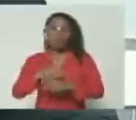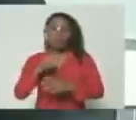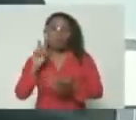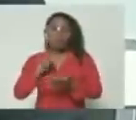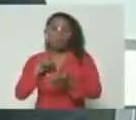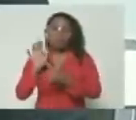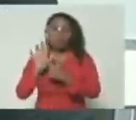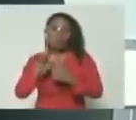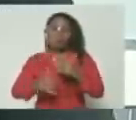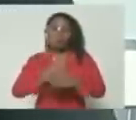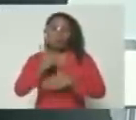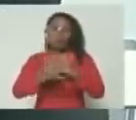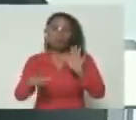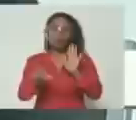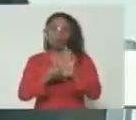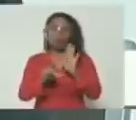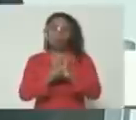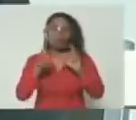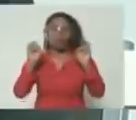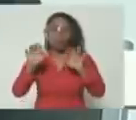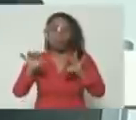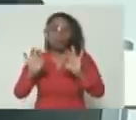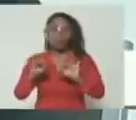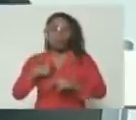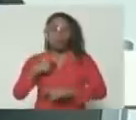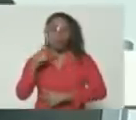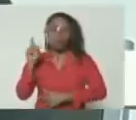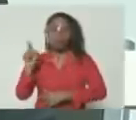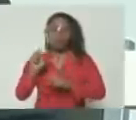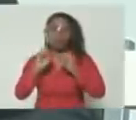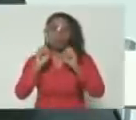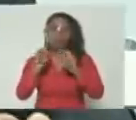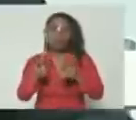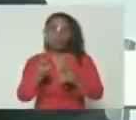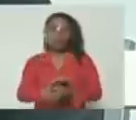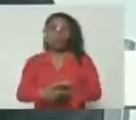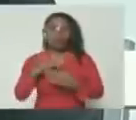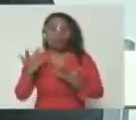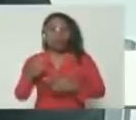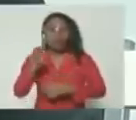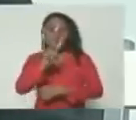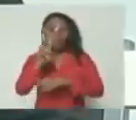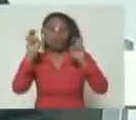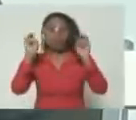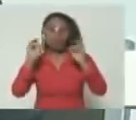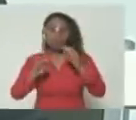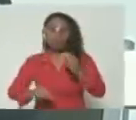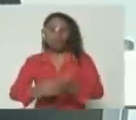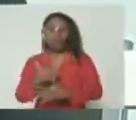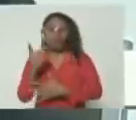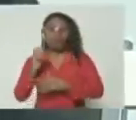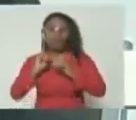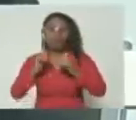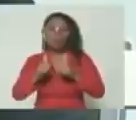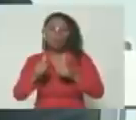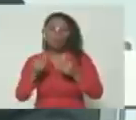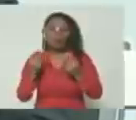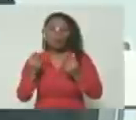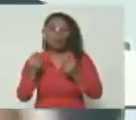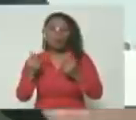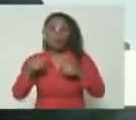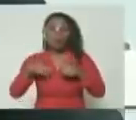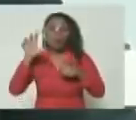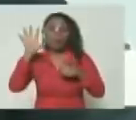del proyecto de ley de zonas económicas especiales. Yo le dije en esa oportunidad, presidente, que había dos elementos fundamentales para reactivar la economía del